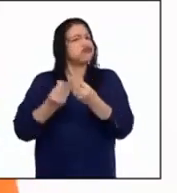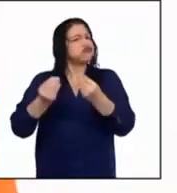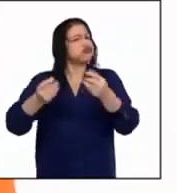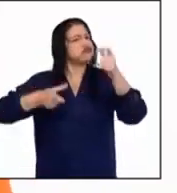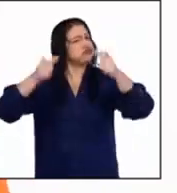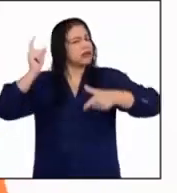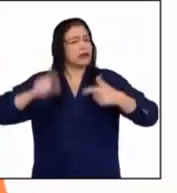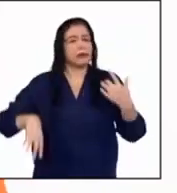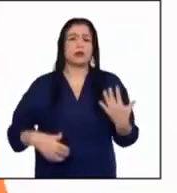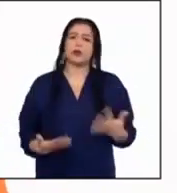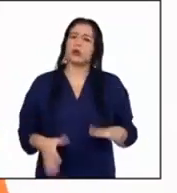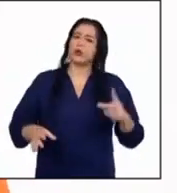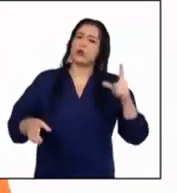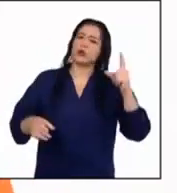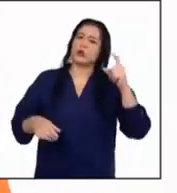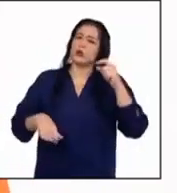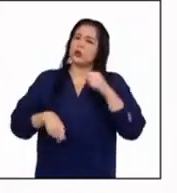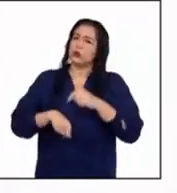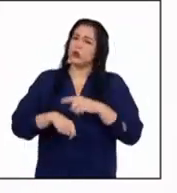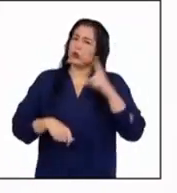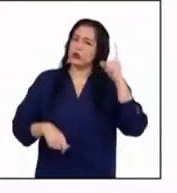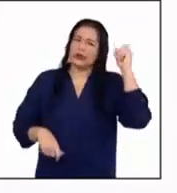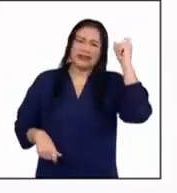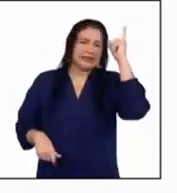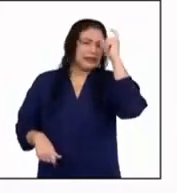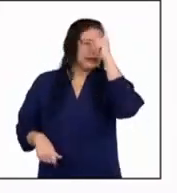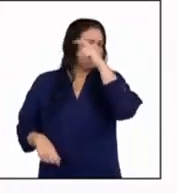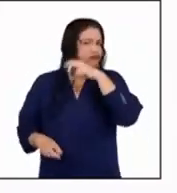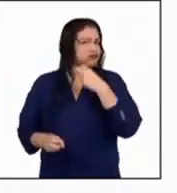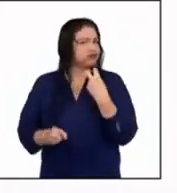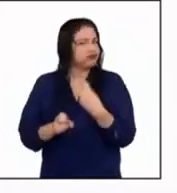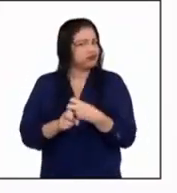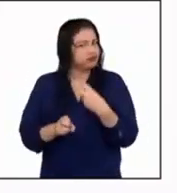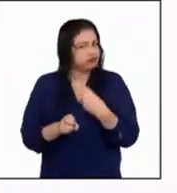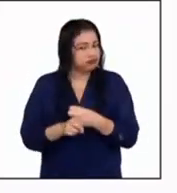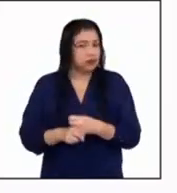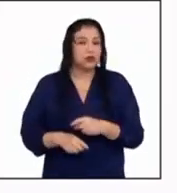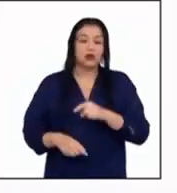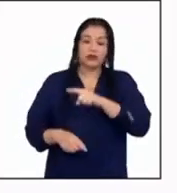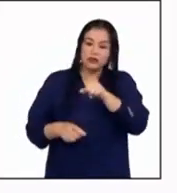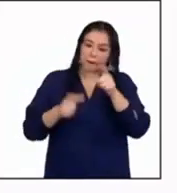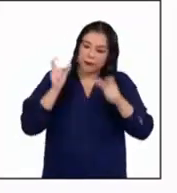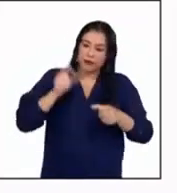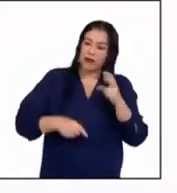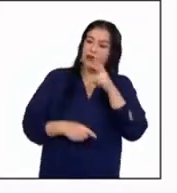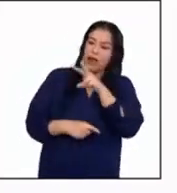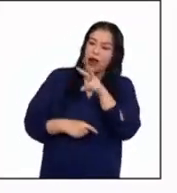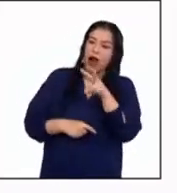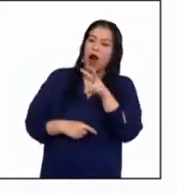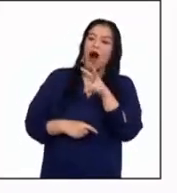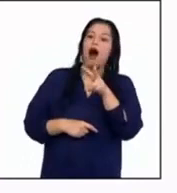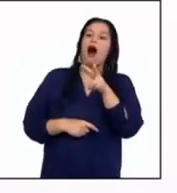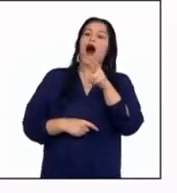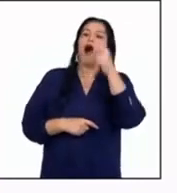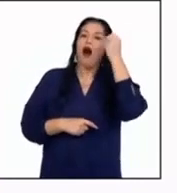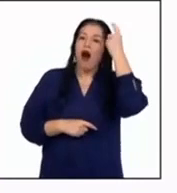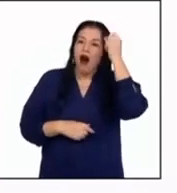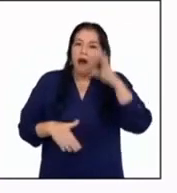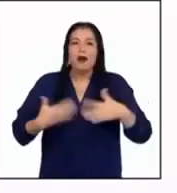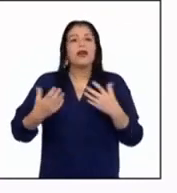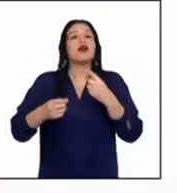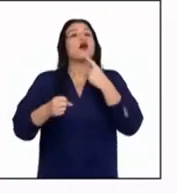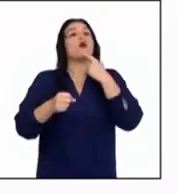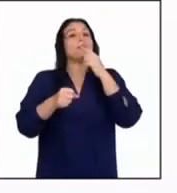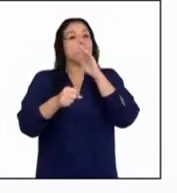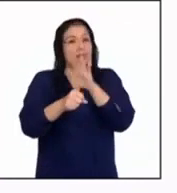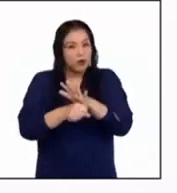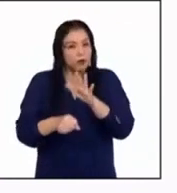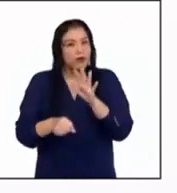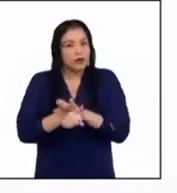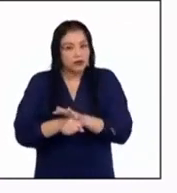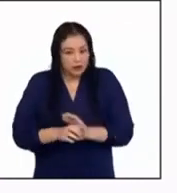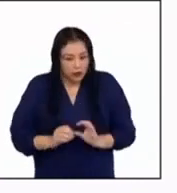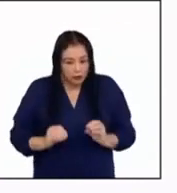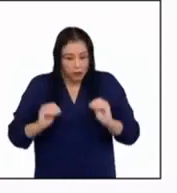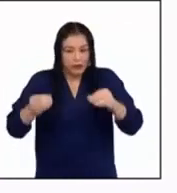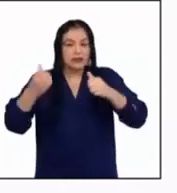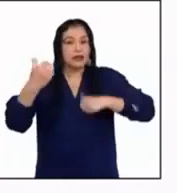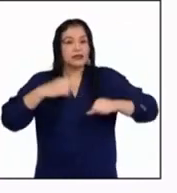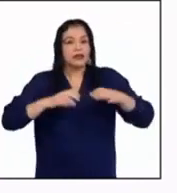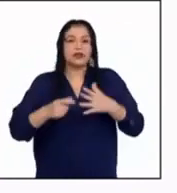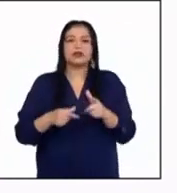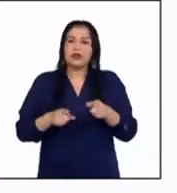menos favorecidas en nuestro país. Así podrán comprometerse a que con la puesta en práctica y desarrollo de